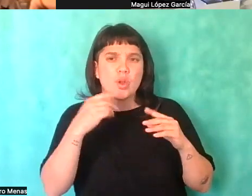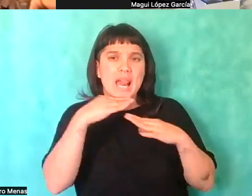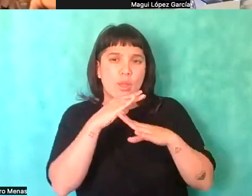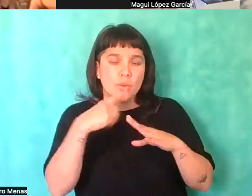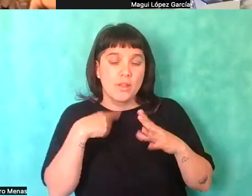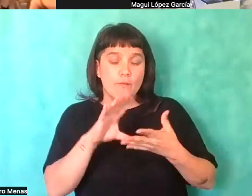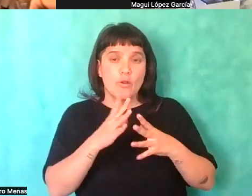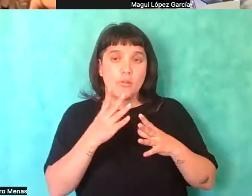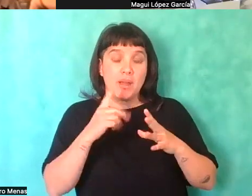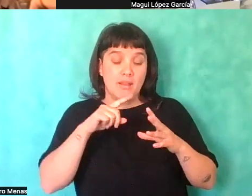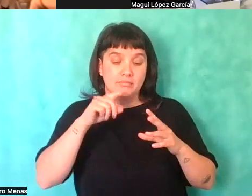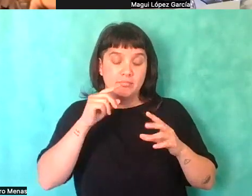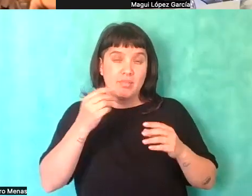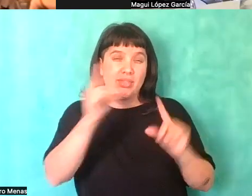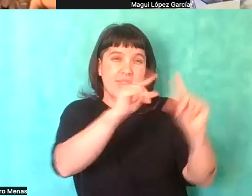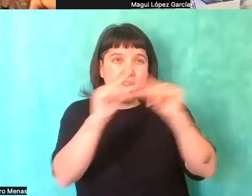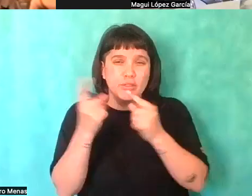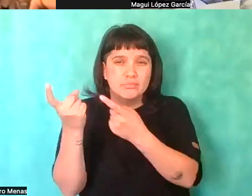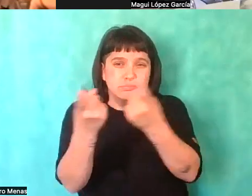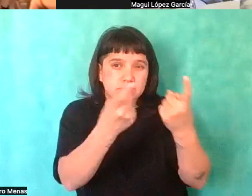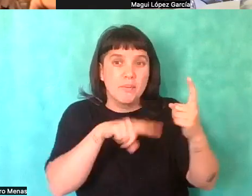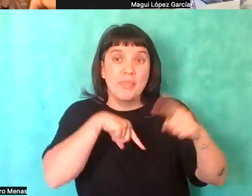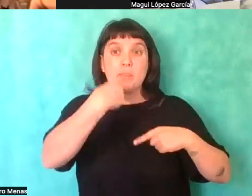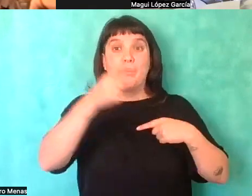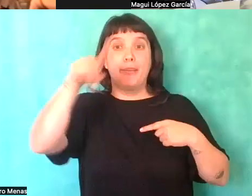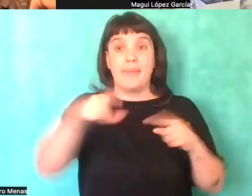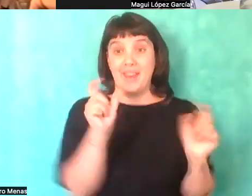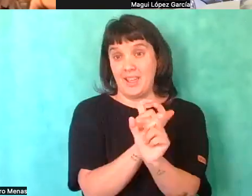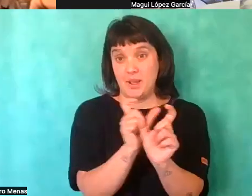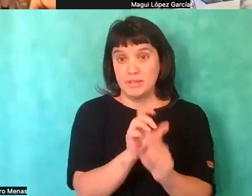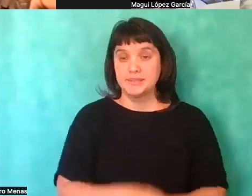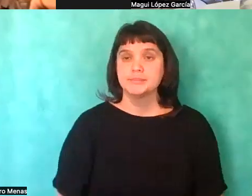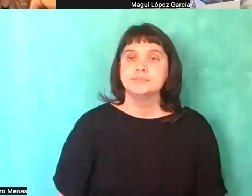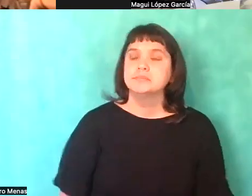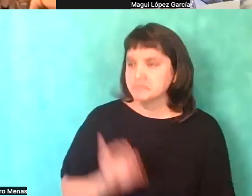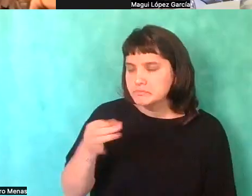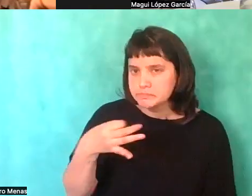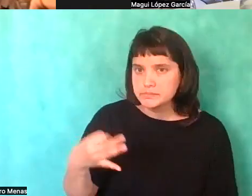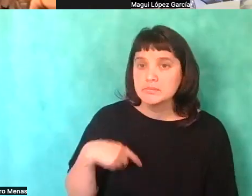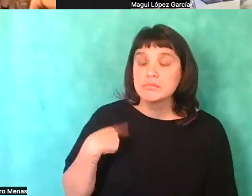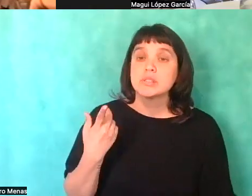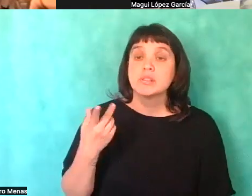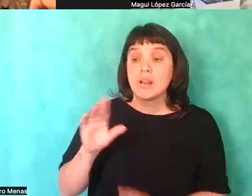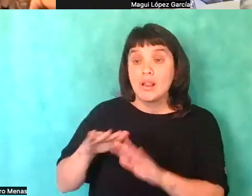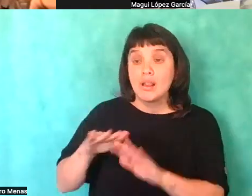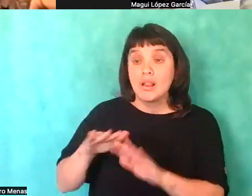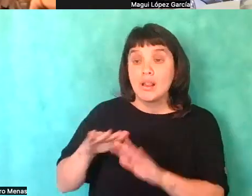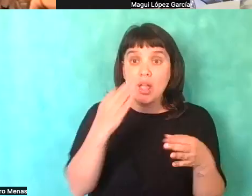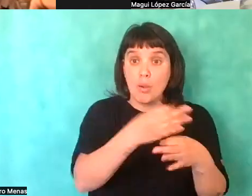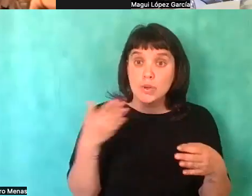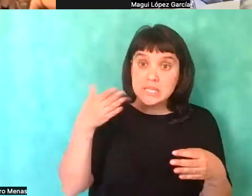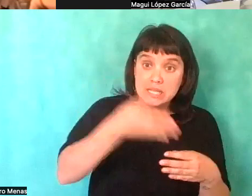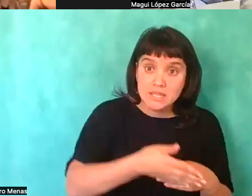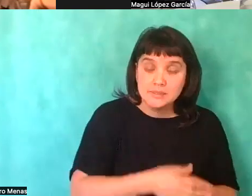generar la gramática. Exactamente. Bueno, y entonces, ¿qué pasa? Llegan a las escuelas, bueno,